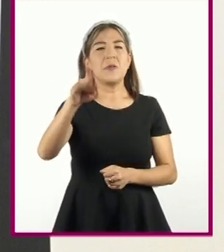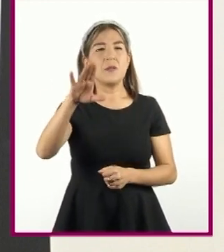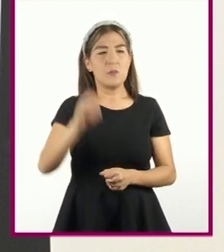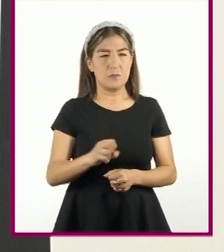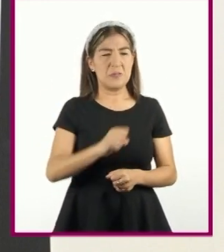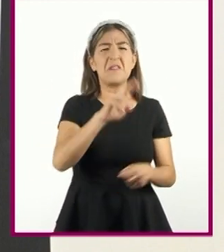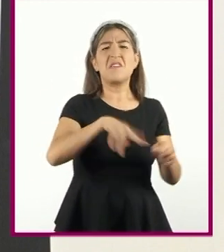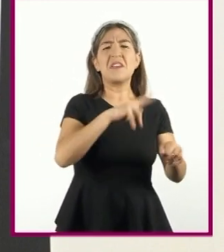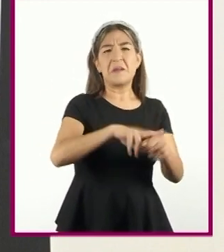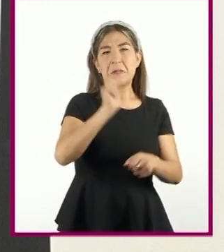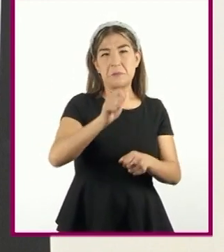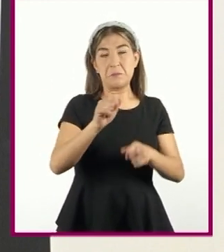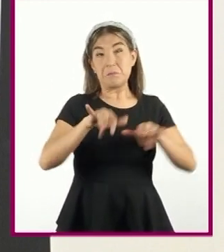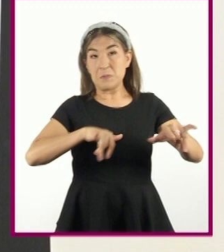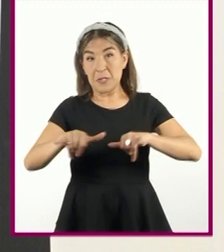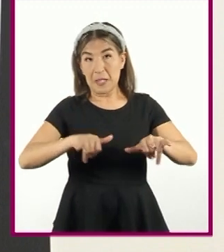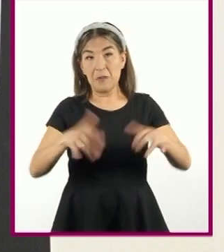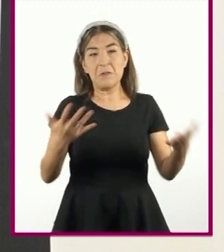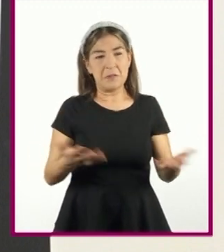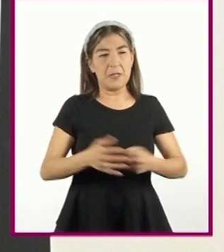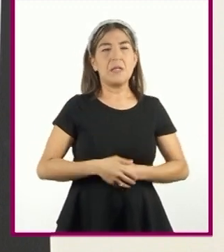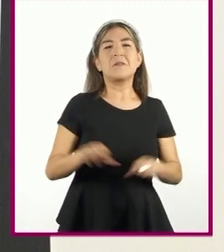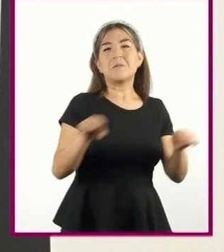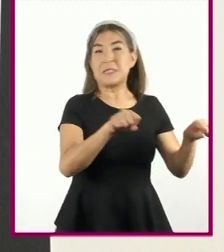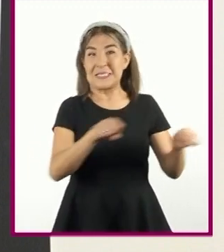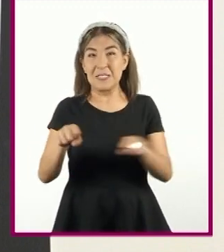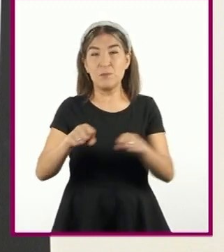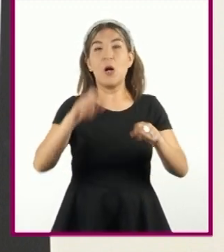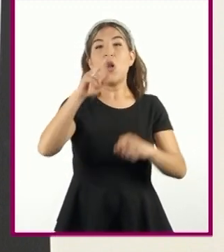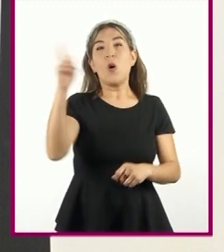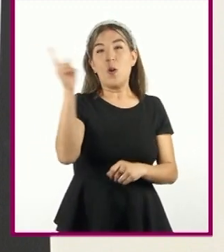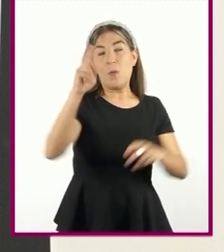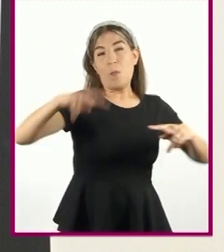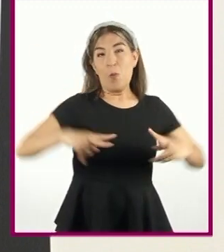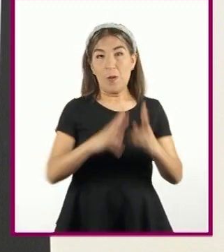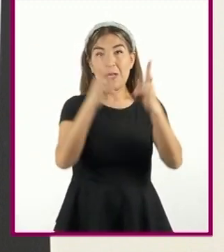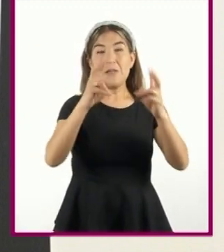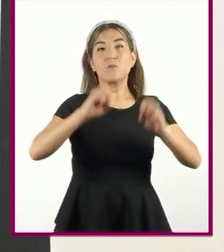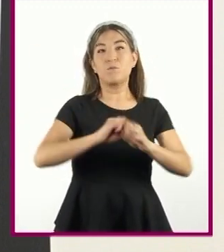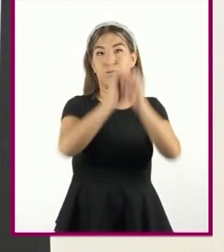ser geológicos, como sismos y erupciones volcánicas,